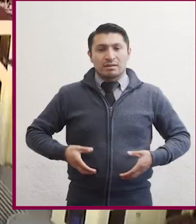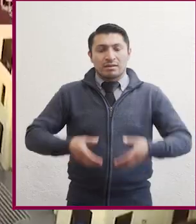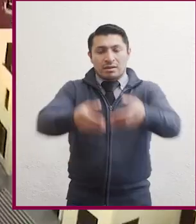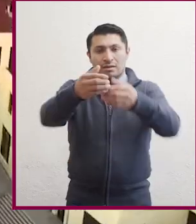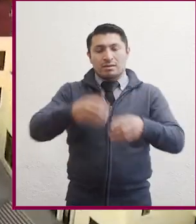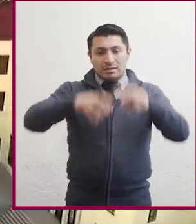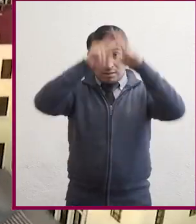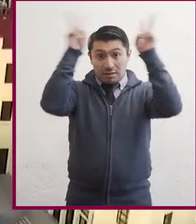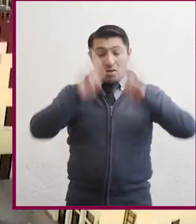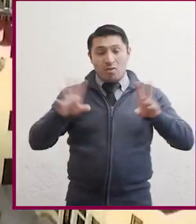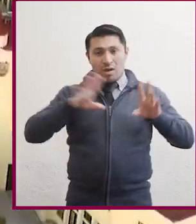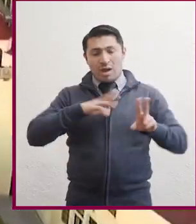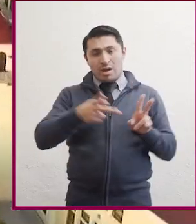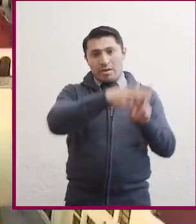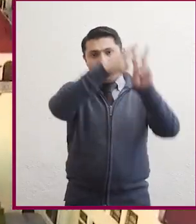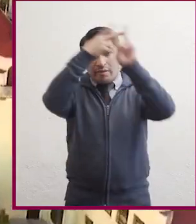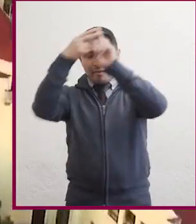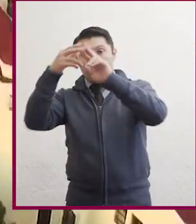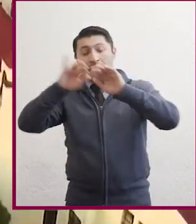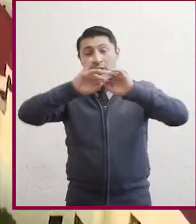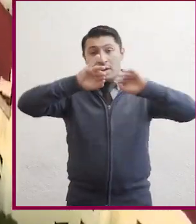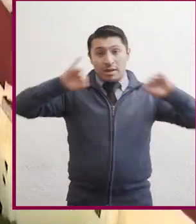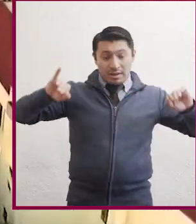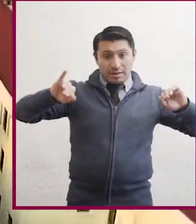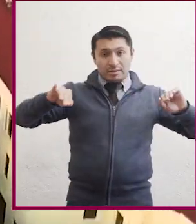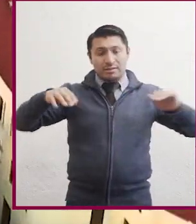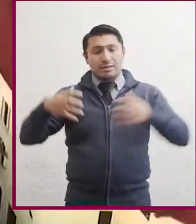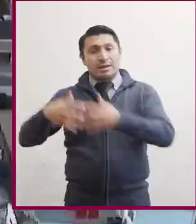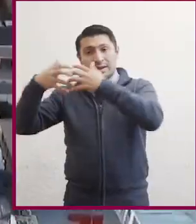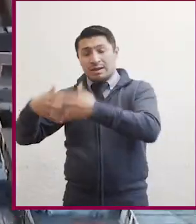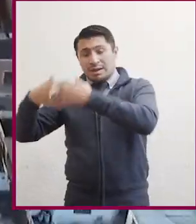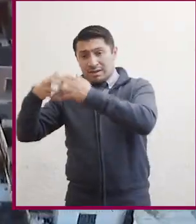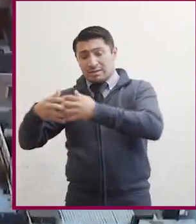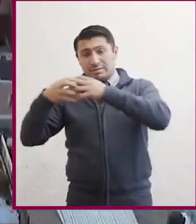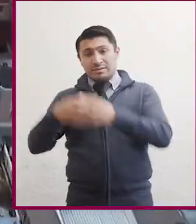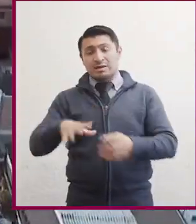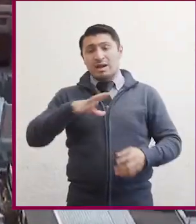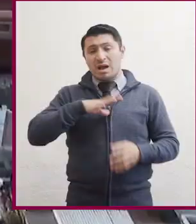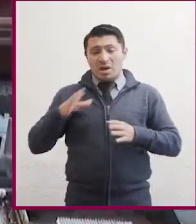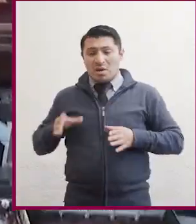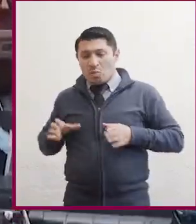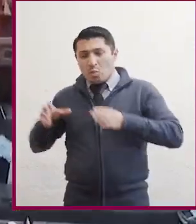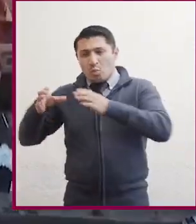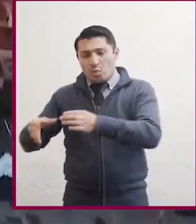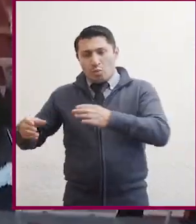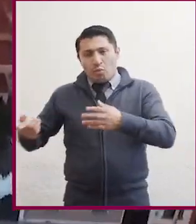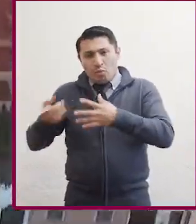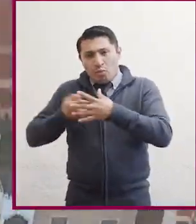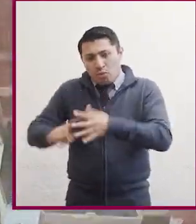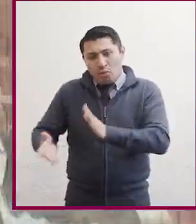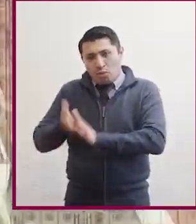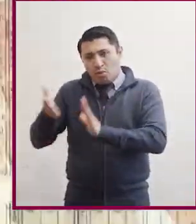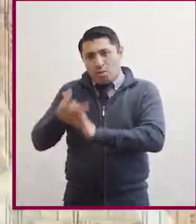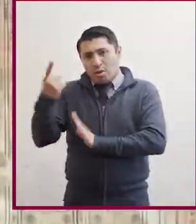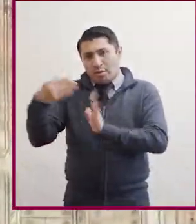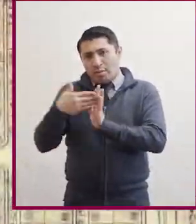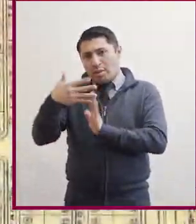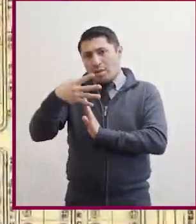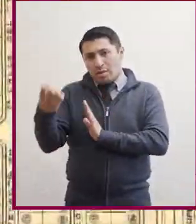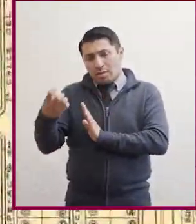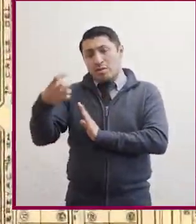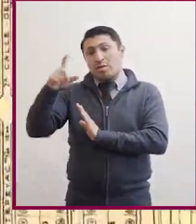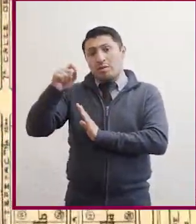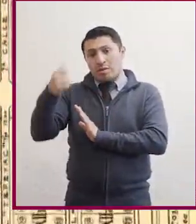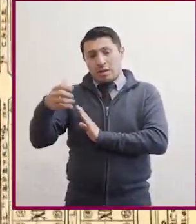La calzada de Guadalupe separa La Estrella de su vecina, La Industrial, un fraccionamiento que nació en